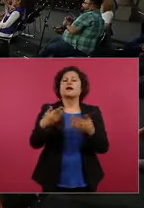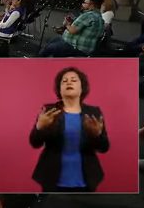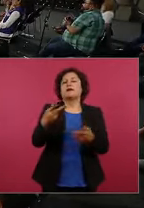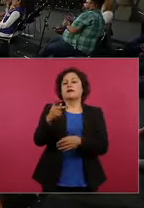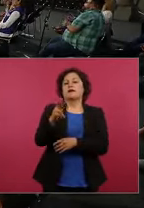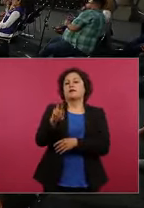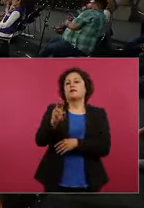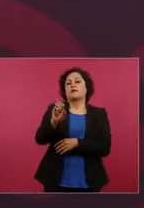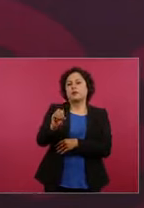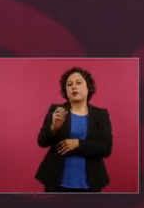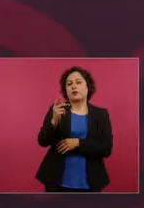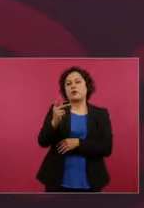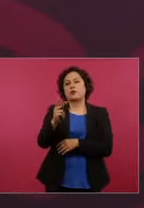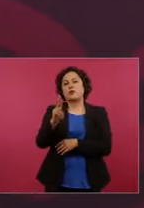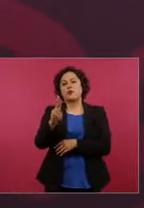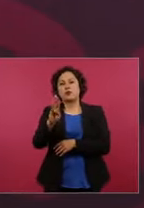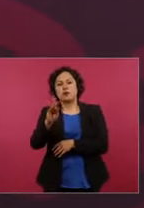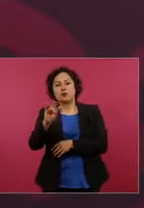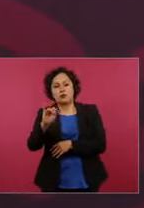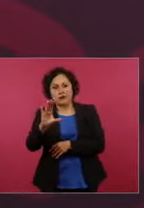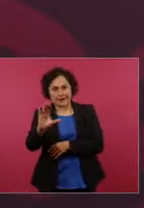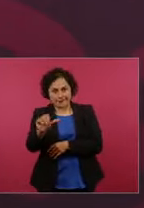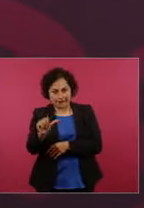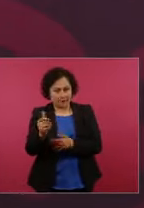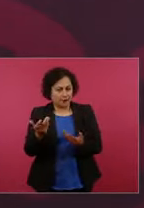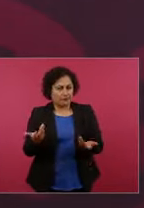ProPublica, que ahí fue donde escribió